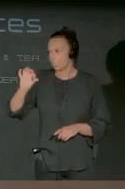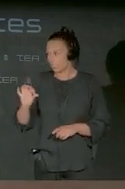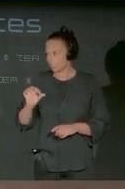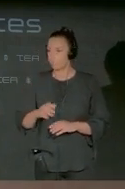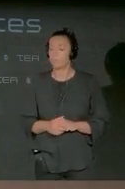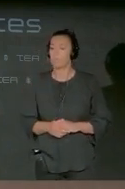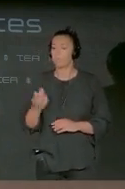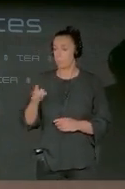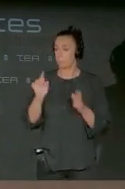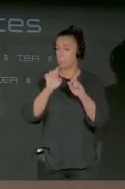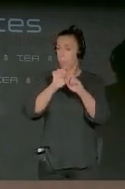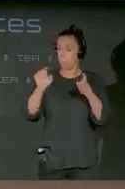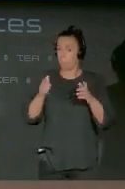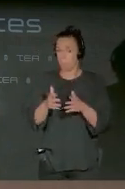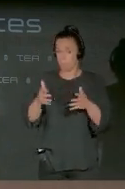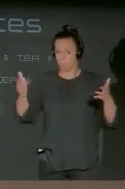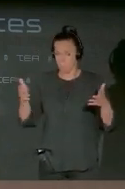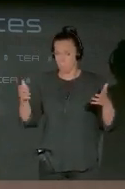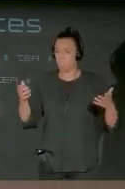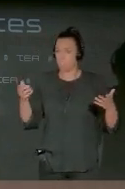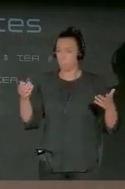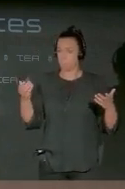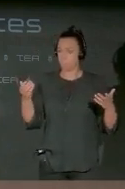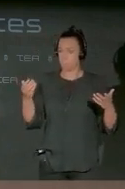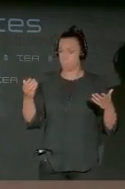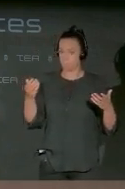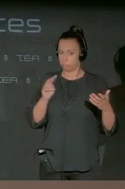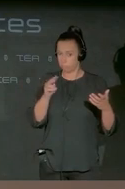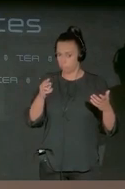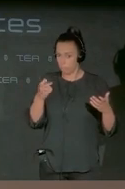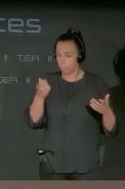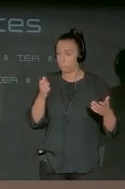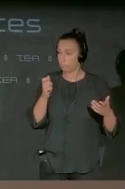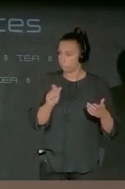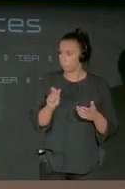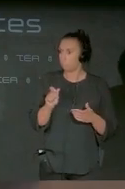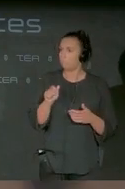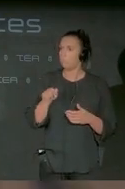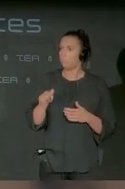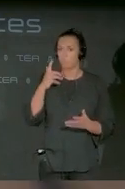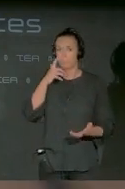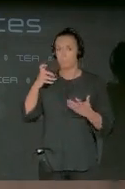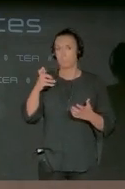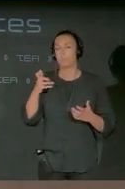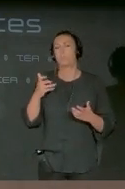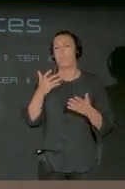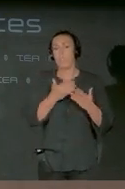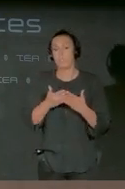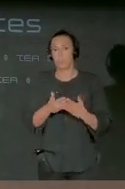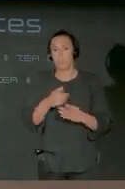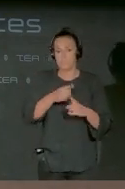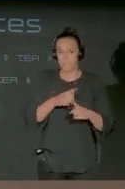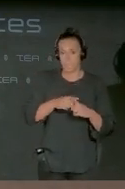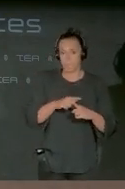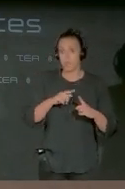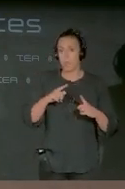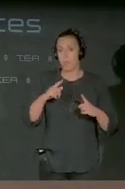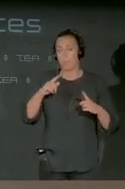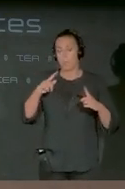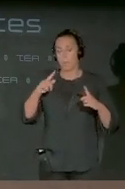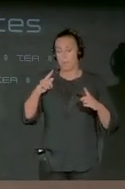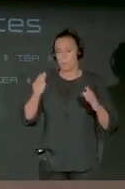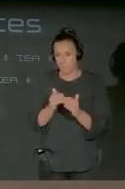grandes cifras, en Europa destacan, y me quiero referir más especialmente a ellas, los pequeños y medianos estudios claves para la industria y el desarrollo